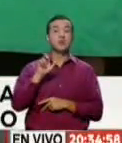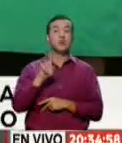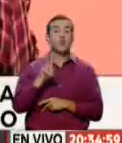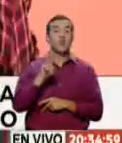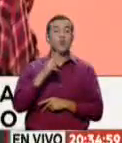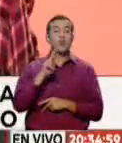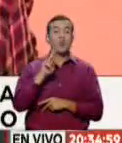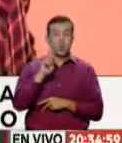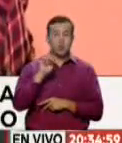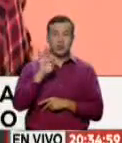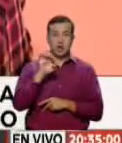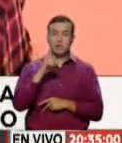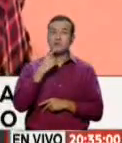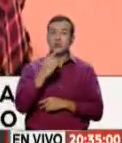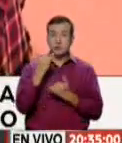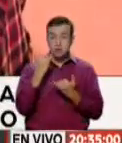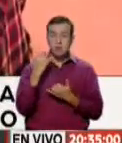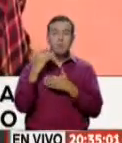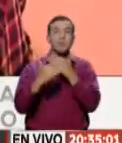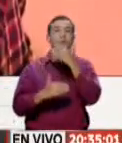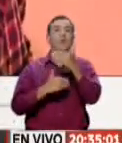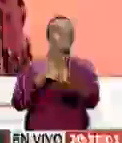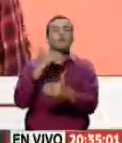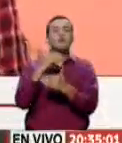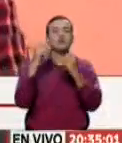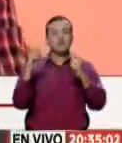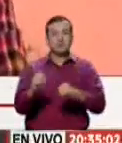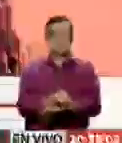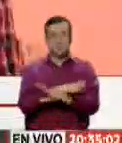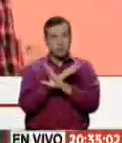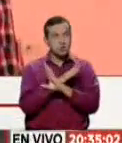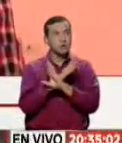esta jornada. Están ahorita procesando las emplades,